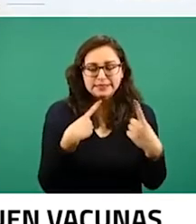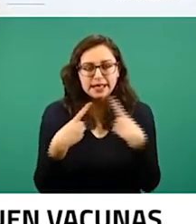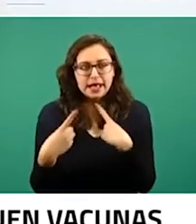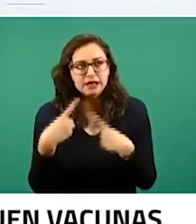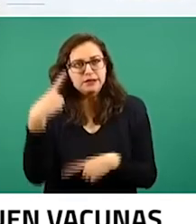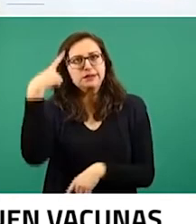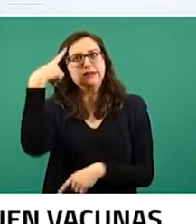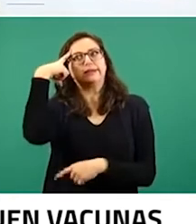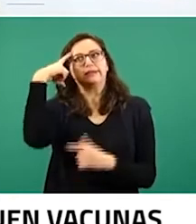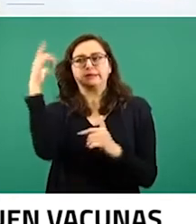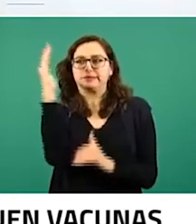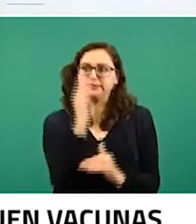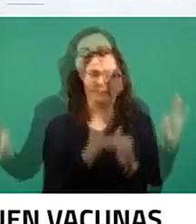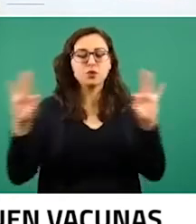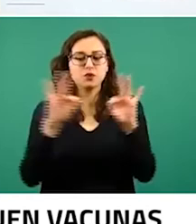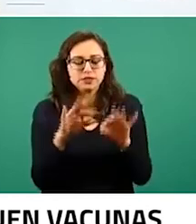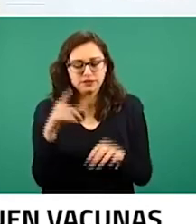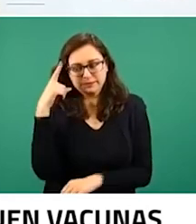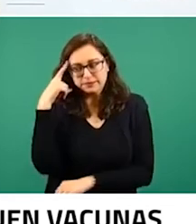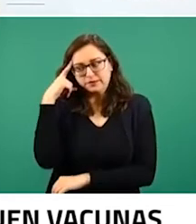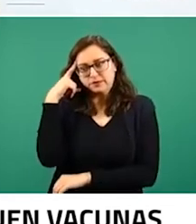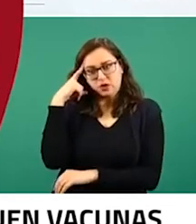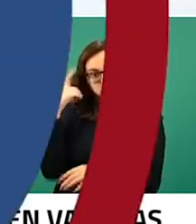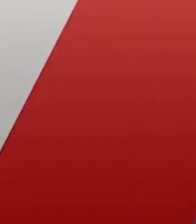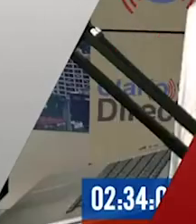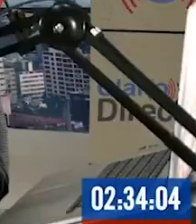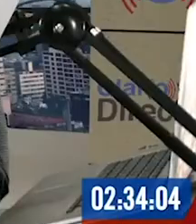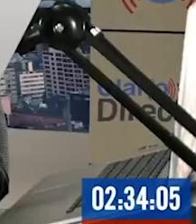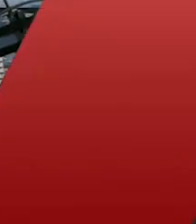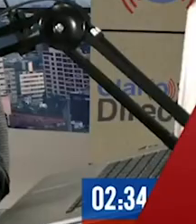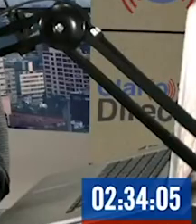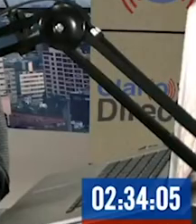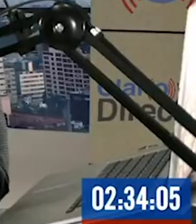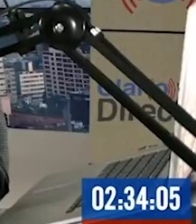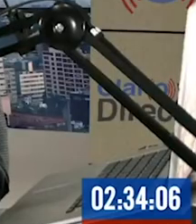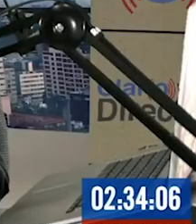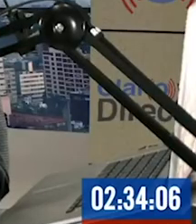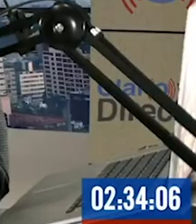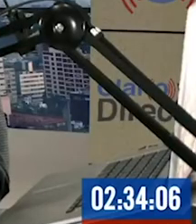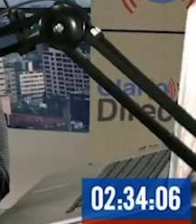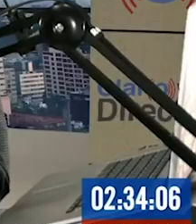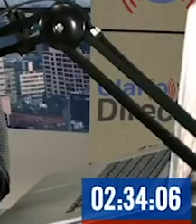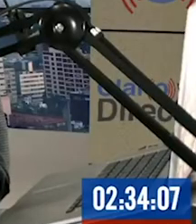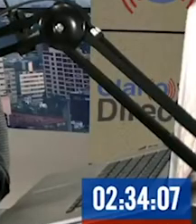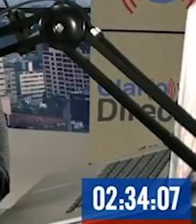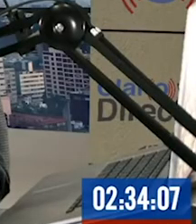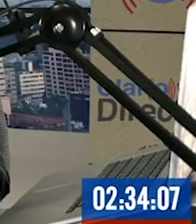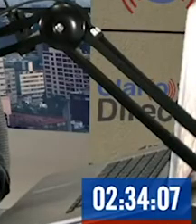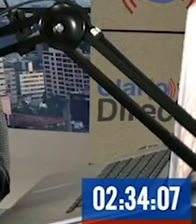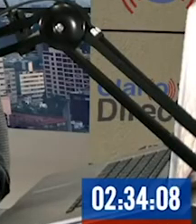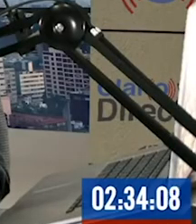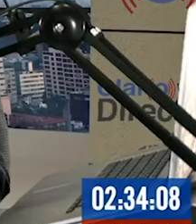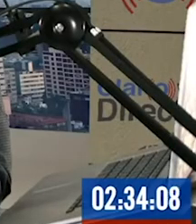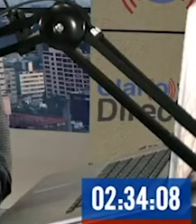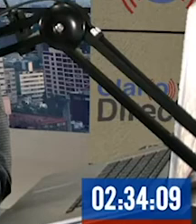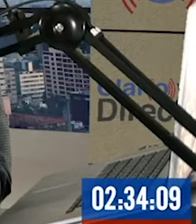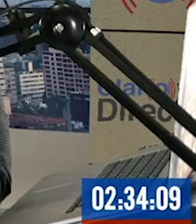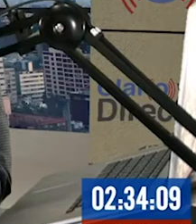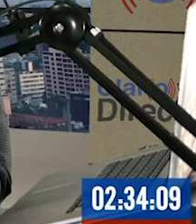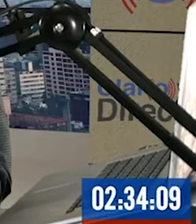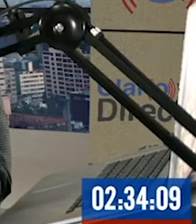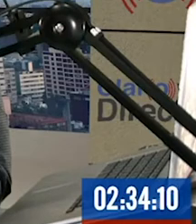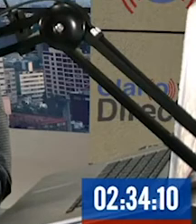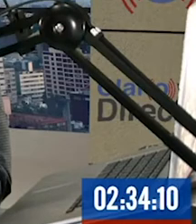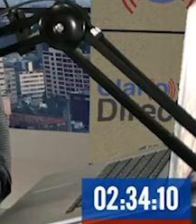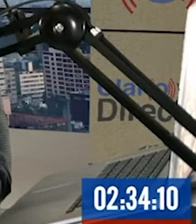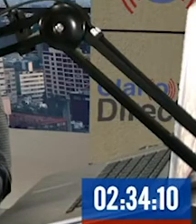conclusión de que lo colectivo es mejor que lo individual. Desde que comenzó la pandemia se ha insistido en que